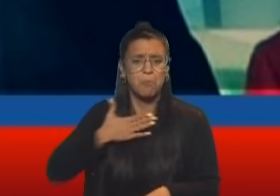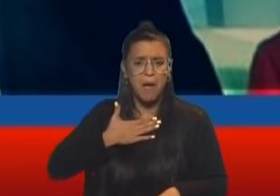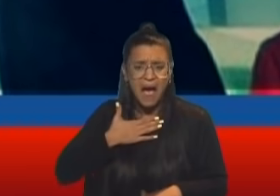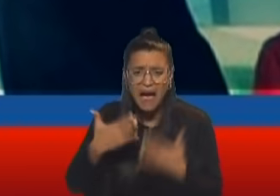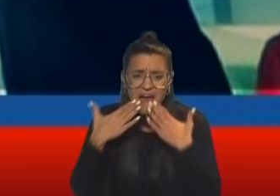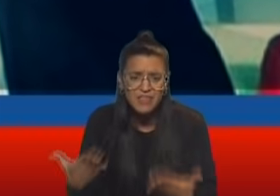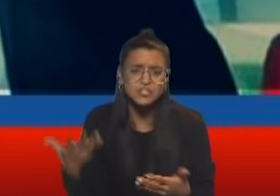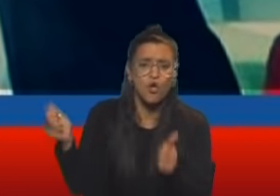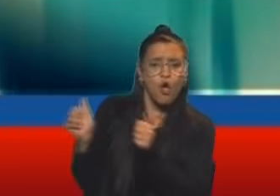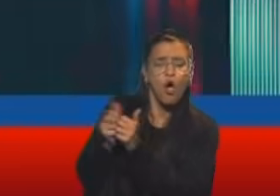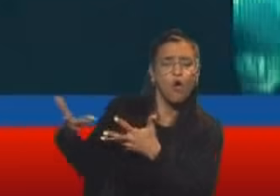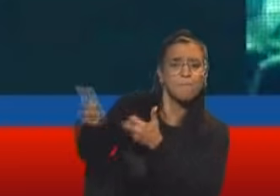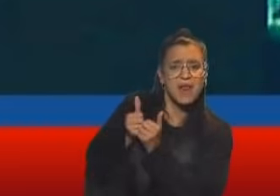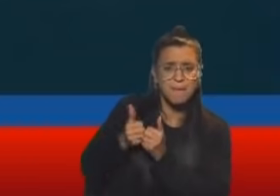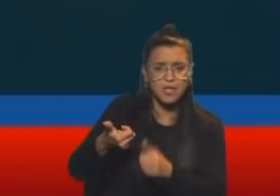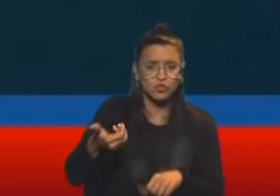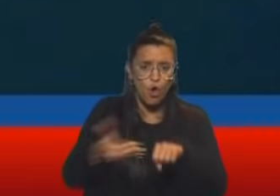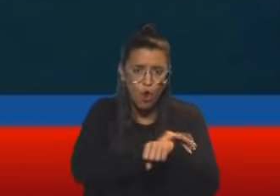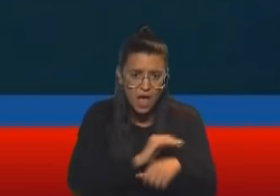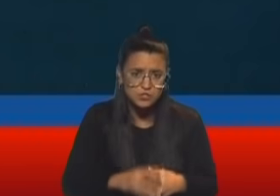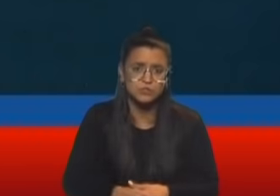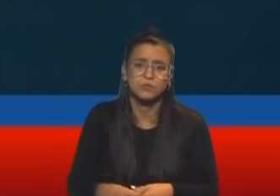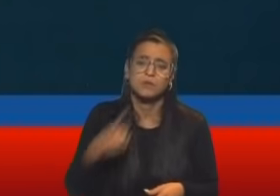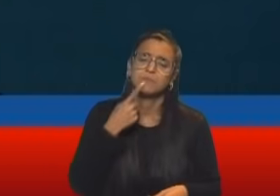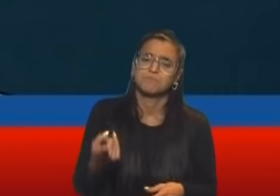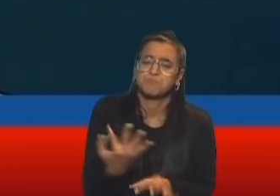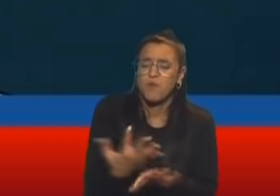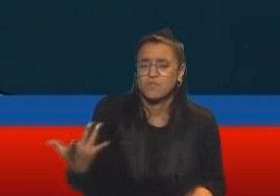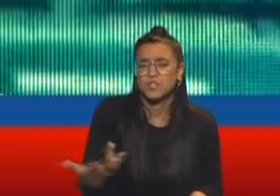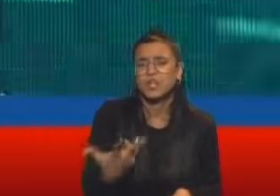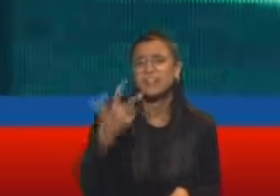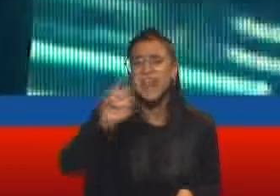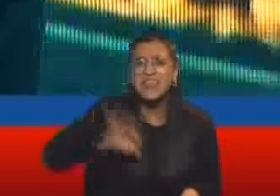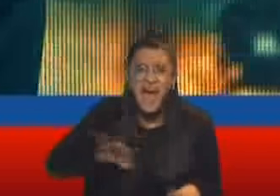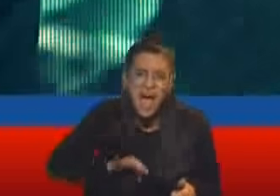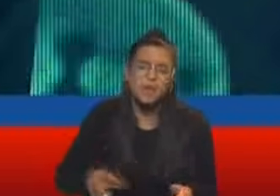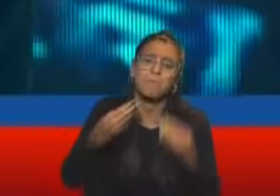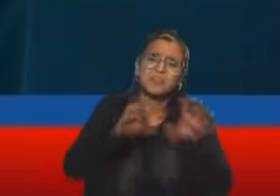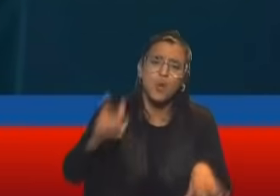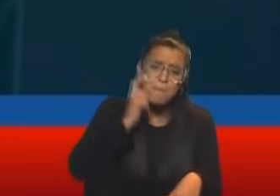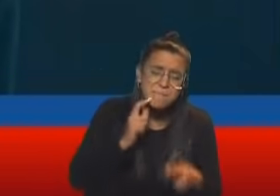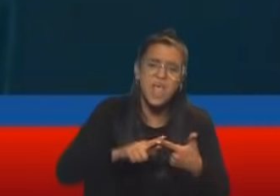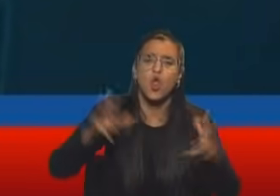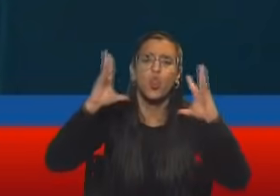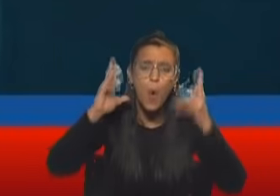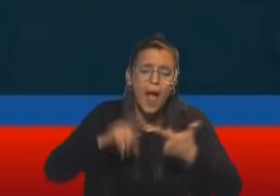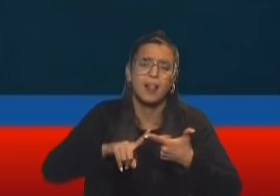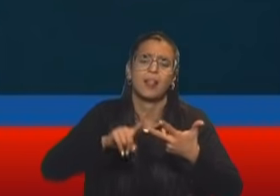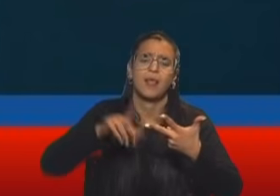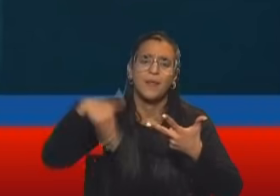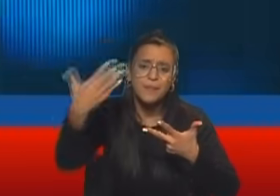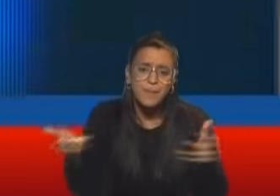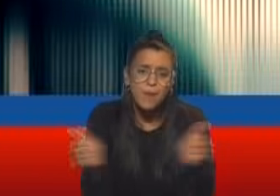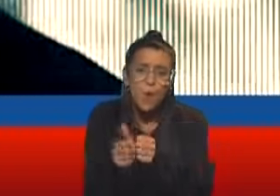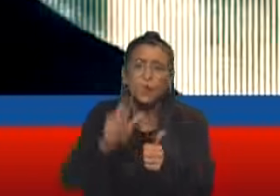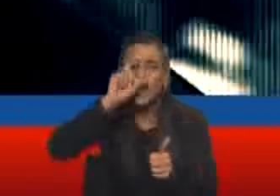compromiso y el acompañamiento de Horacio. Es un político profesional, tiene más de 3 décadas de política. Empezó con Menem, después con Duhalde, después con De la